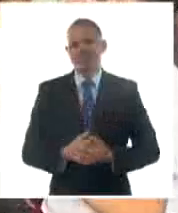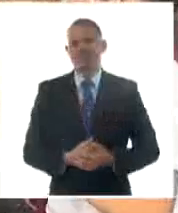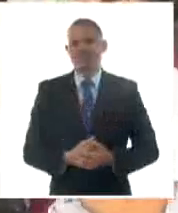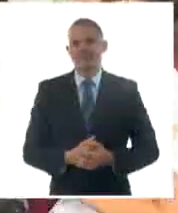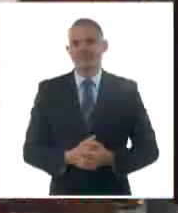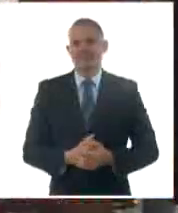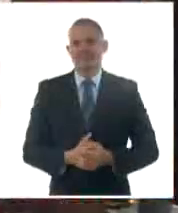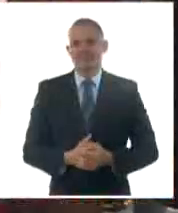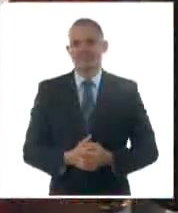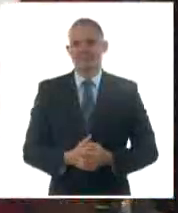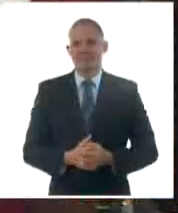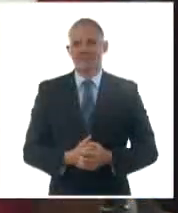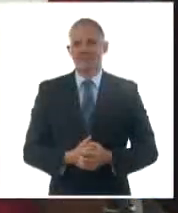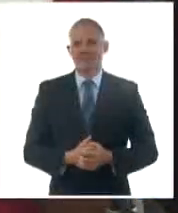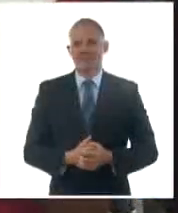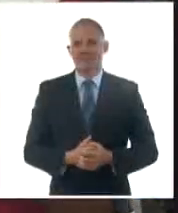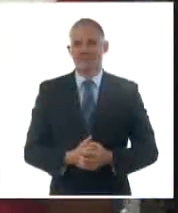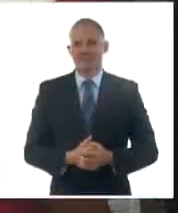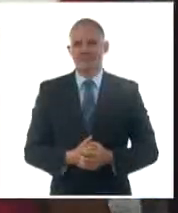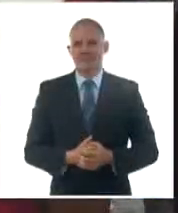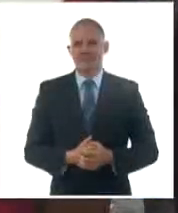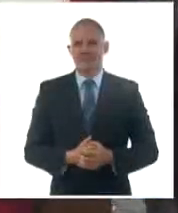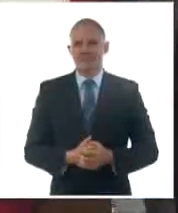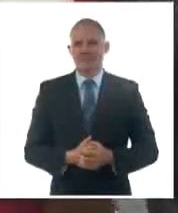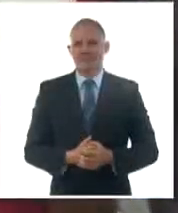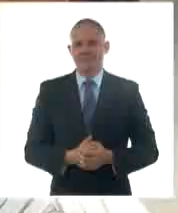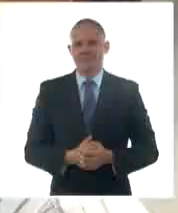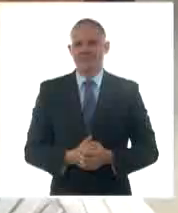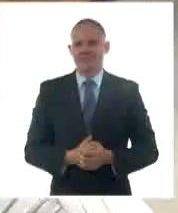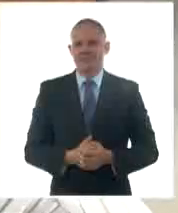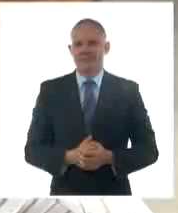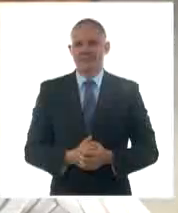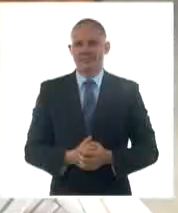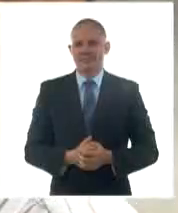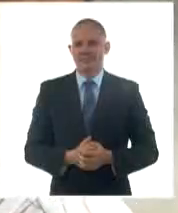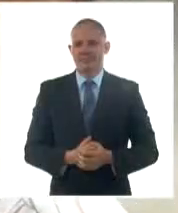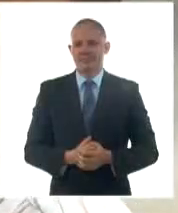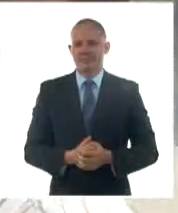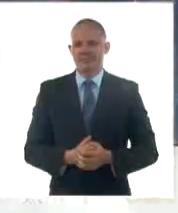Gisela García Rivero, Sistema Informativo de la Televisión Cubana.